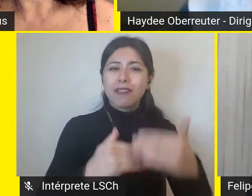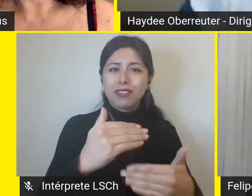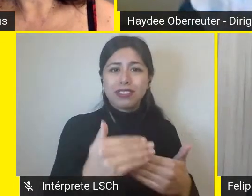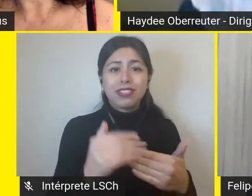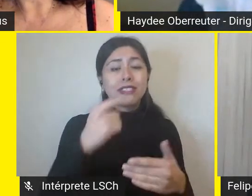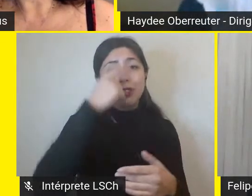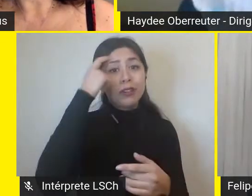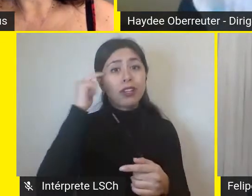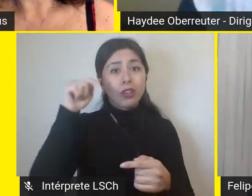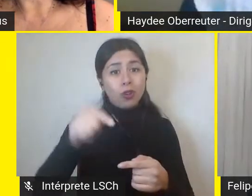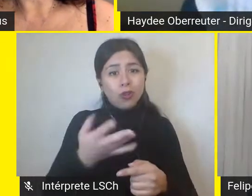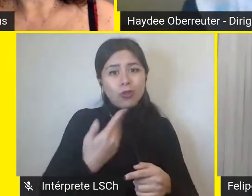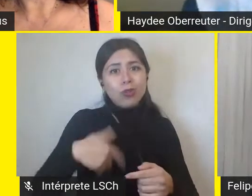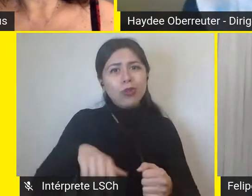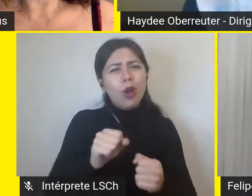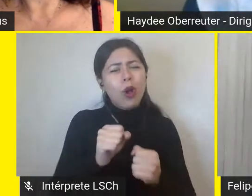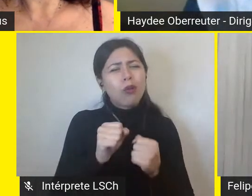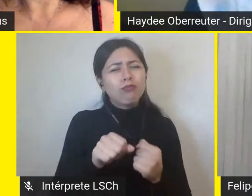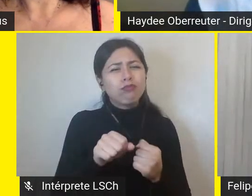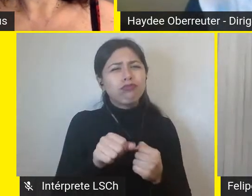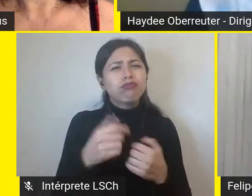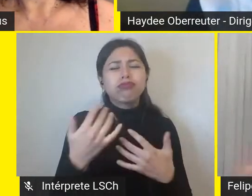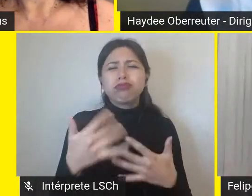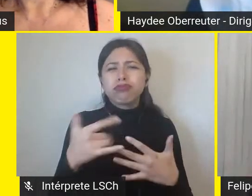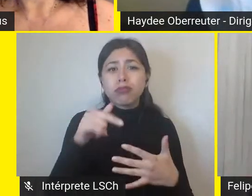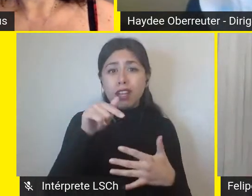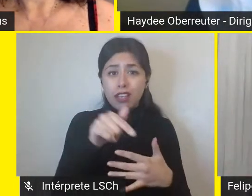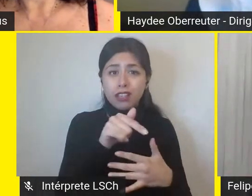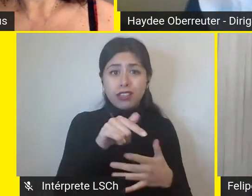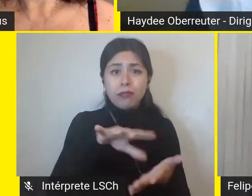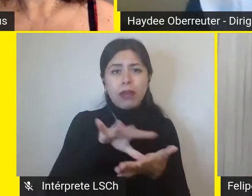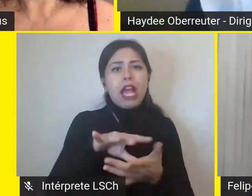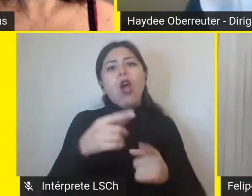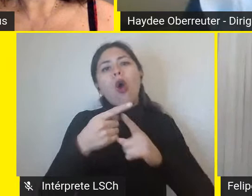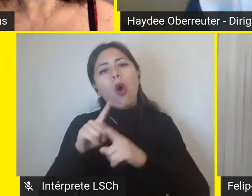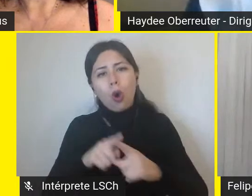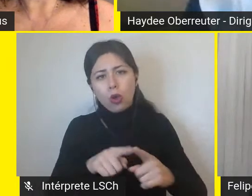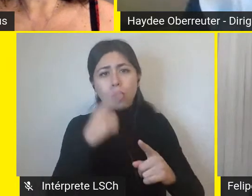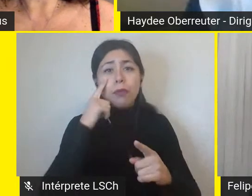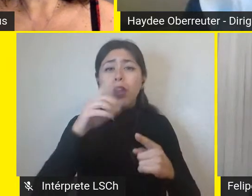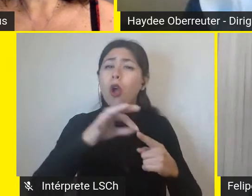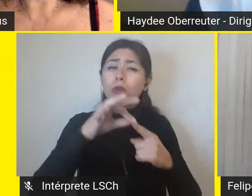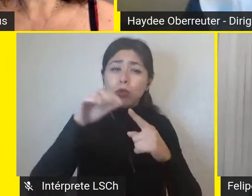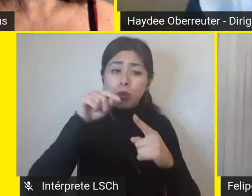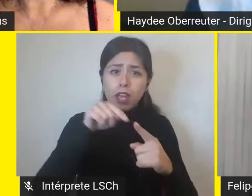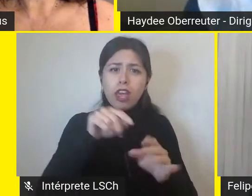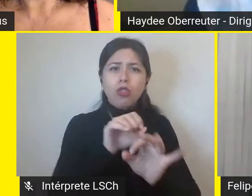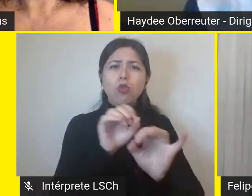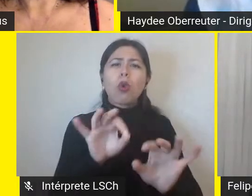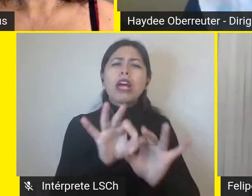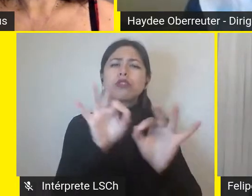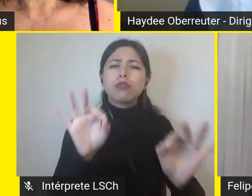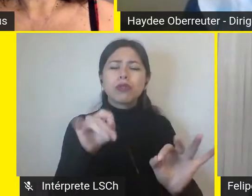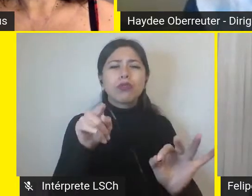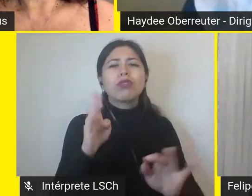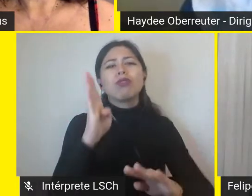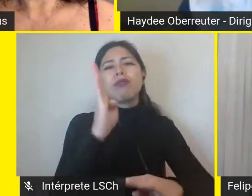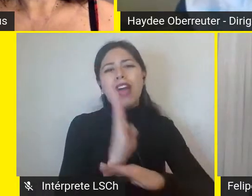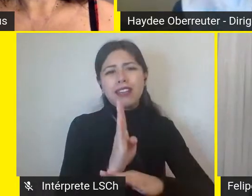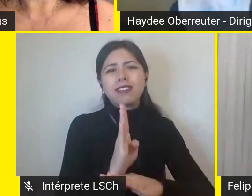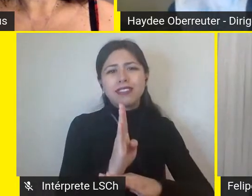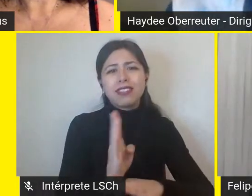vayamos potenciando ese gran pilar de este país, bueno, junto con otros, ¿cierto? Pero la educación creo que es la base. Y frente a